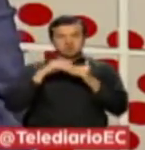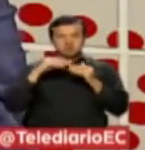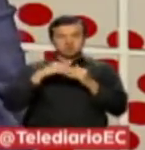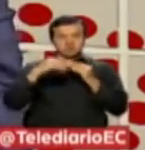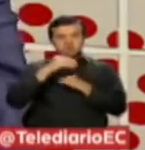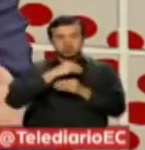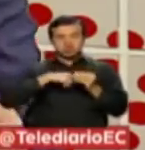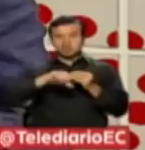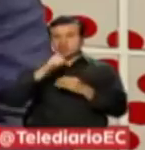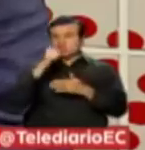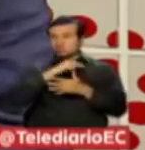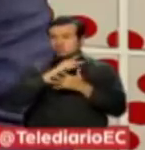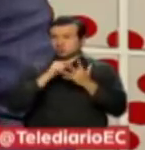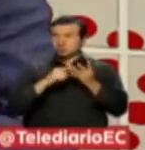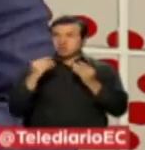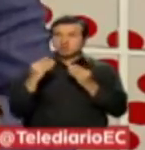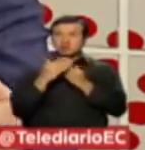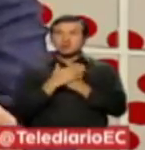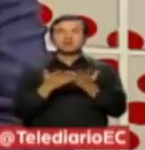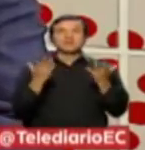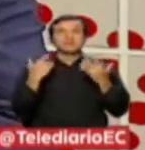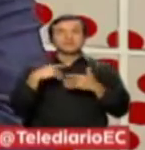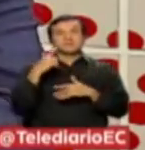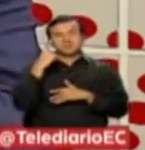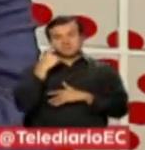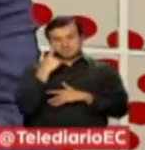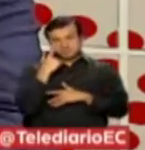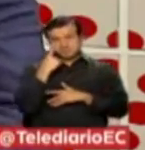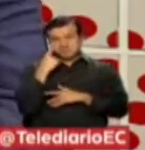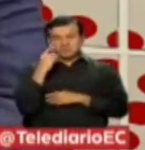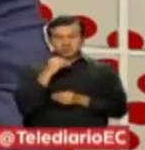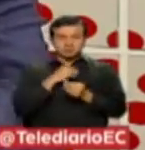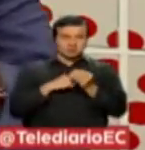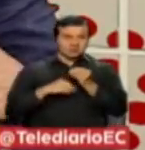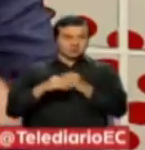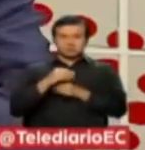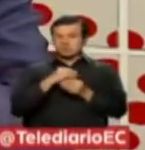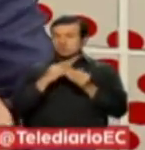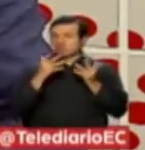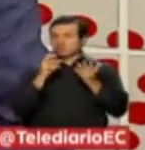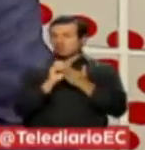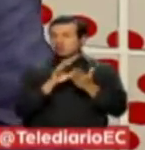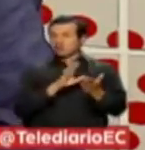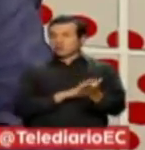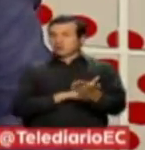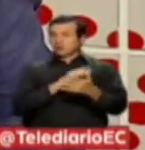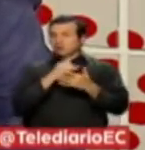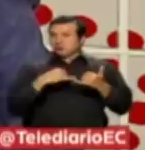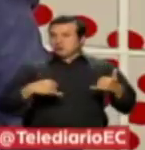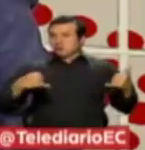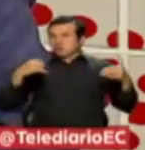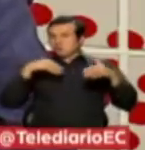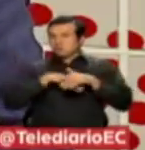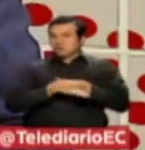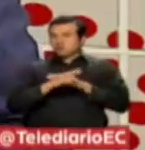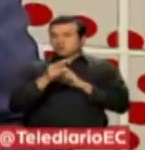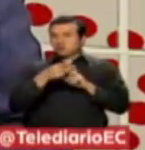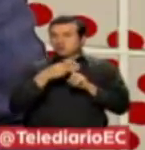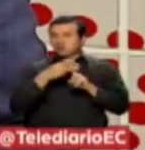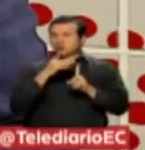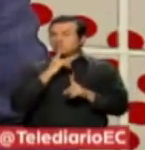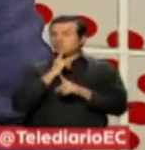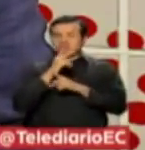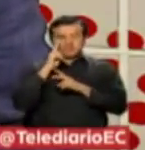y otros que le serían enviados para concretar una inversión dentro de este gran proyecto del cable submarino, que él